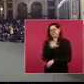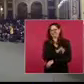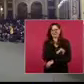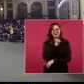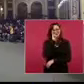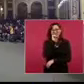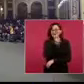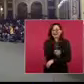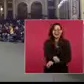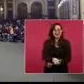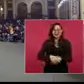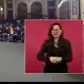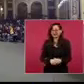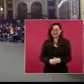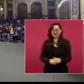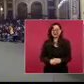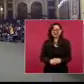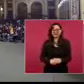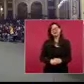un